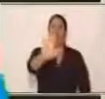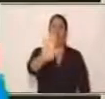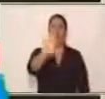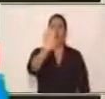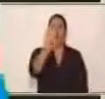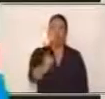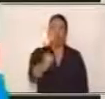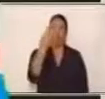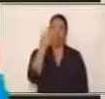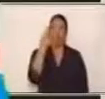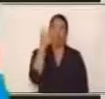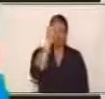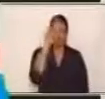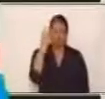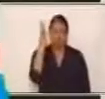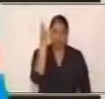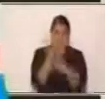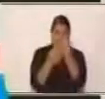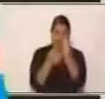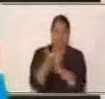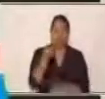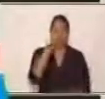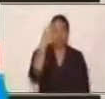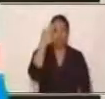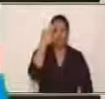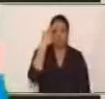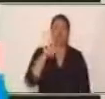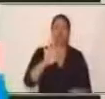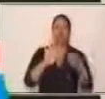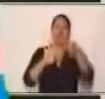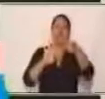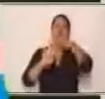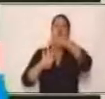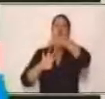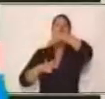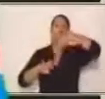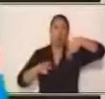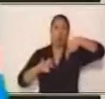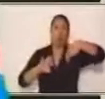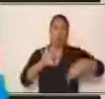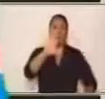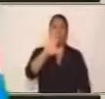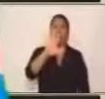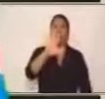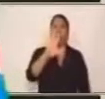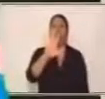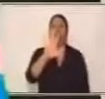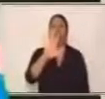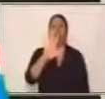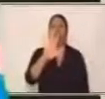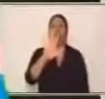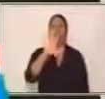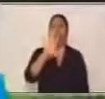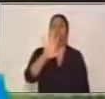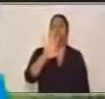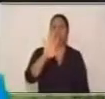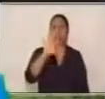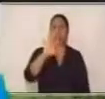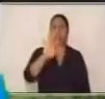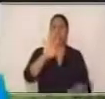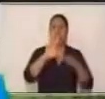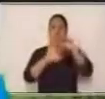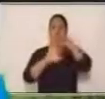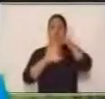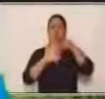mano. ¿Ustedes saben cómo se llama cada uno de los dedos? Recordémoslos. Vamos a mover el dedo y lo vamos